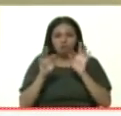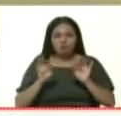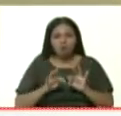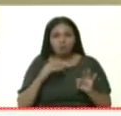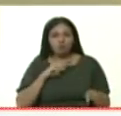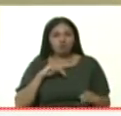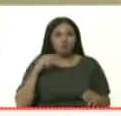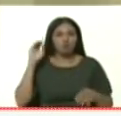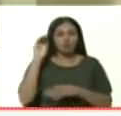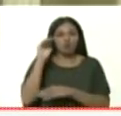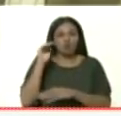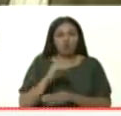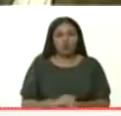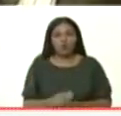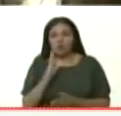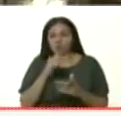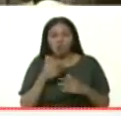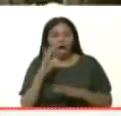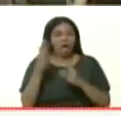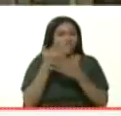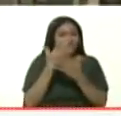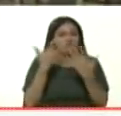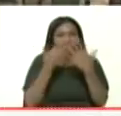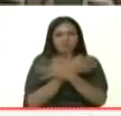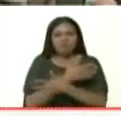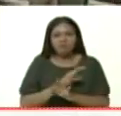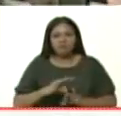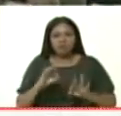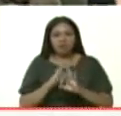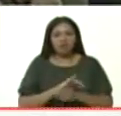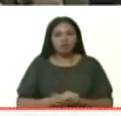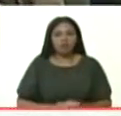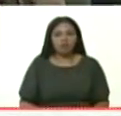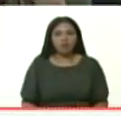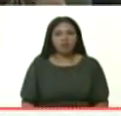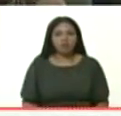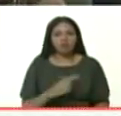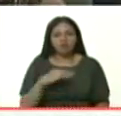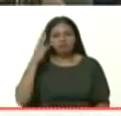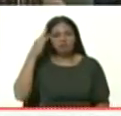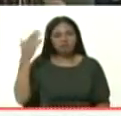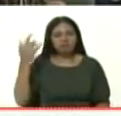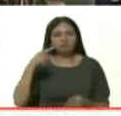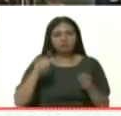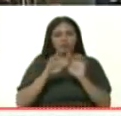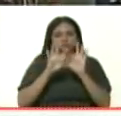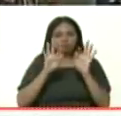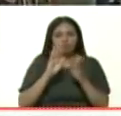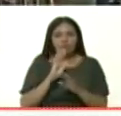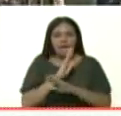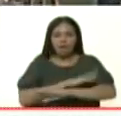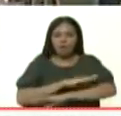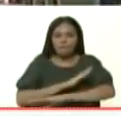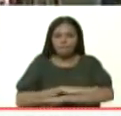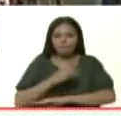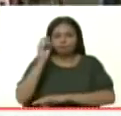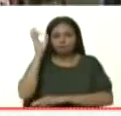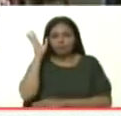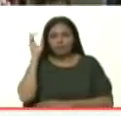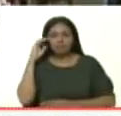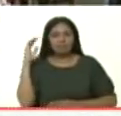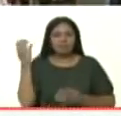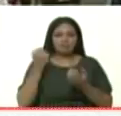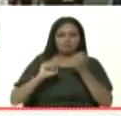el futuro. Sin lugar a dudas, la unión en Bolívar, en el sueño, en el carácter, en la idea, en la